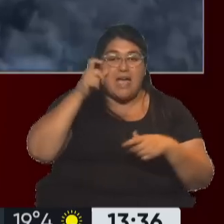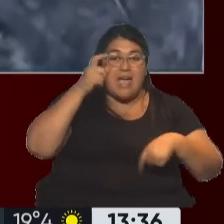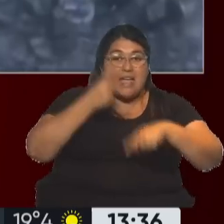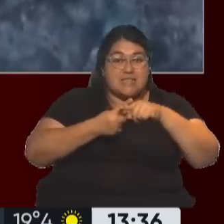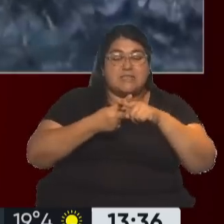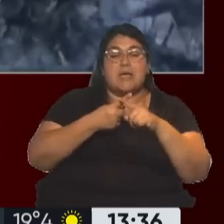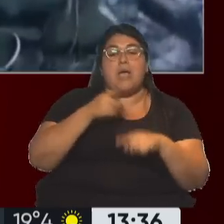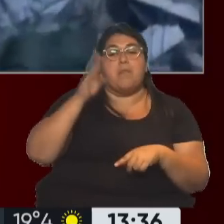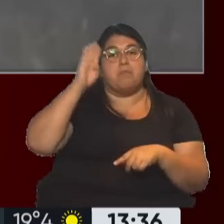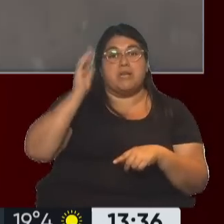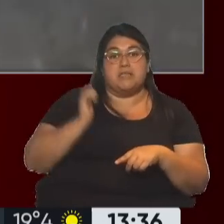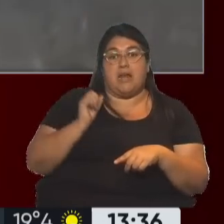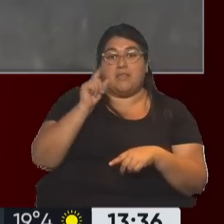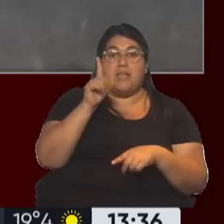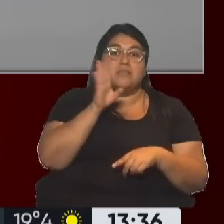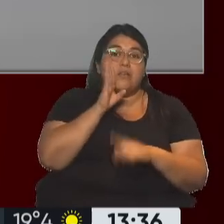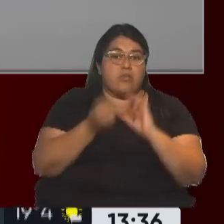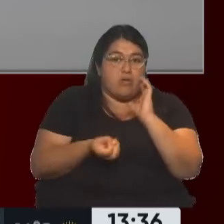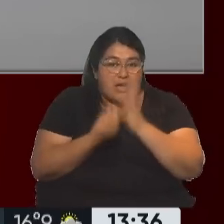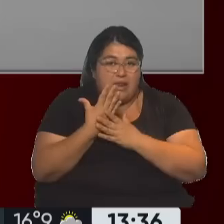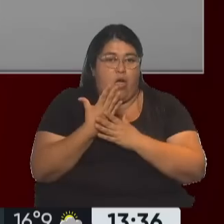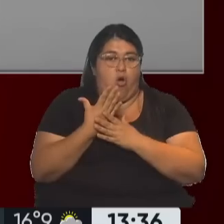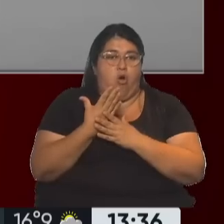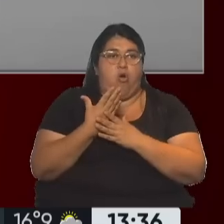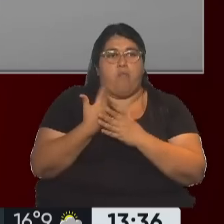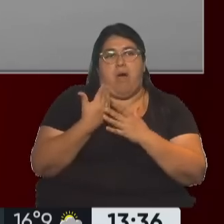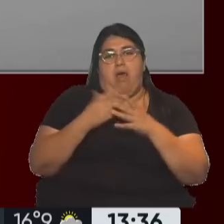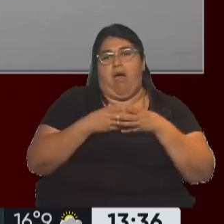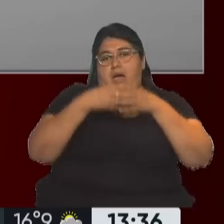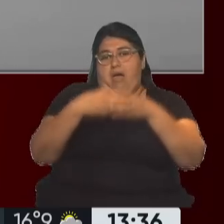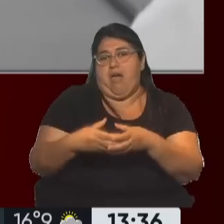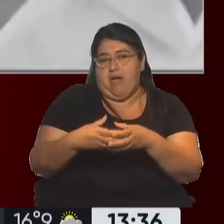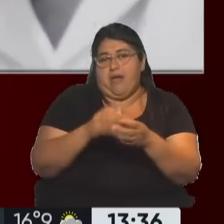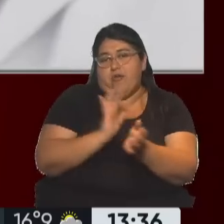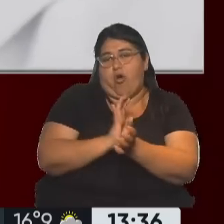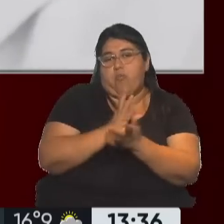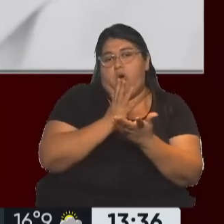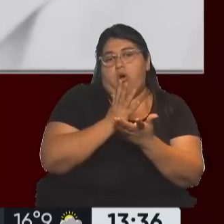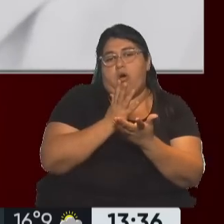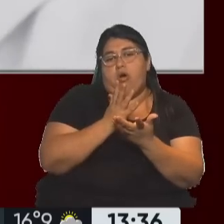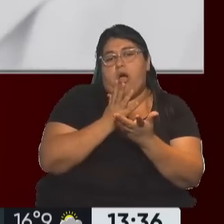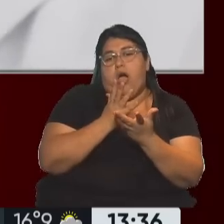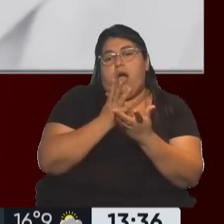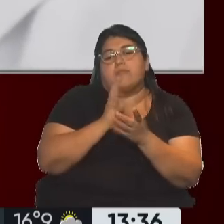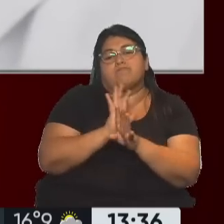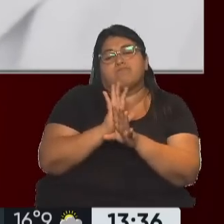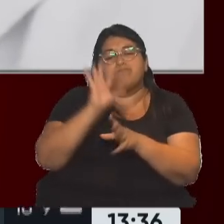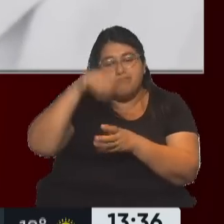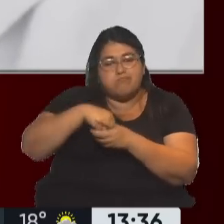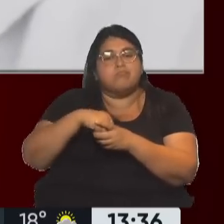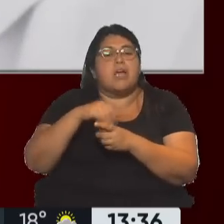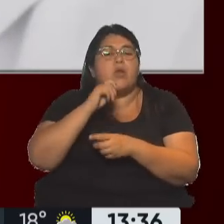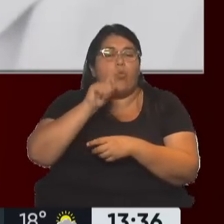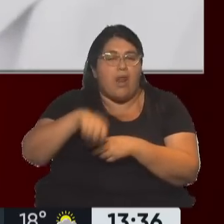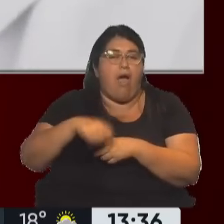norteamericanos habrían y han fundado para ser una suerte de contrapeso para la acción del grupo Wagner en Ucrania,